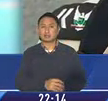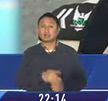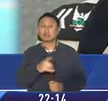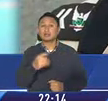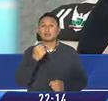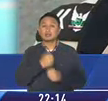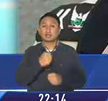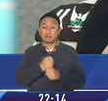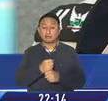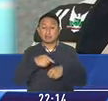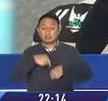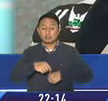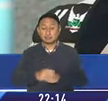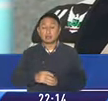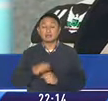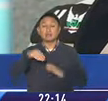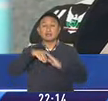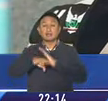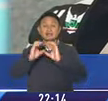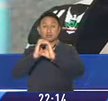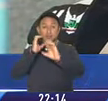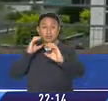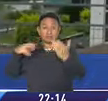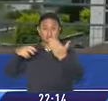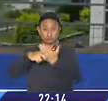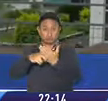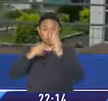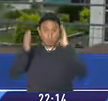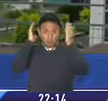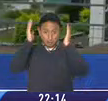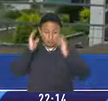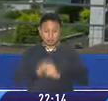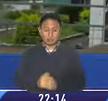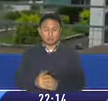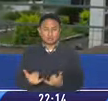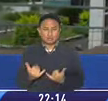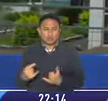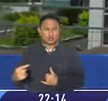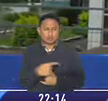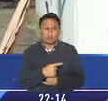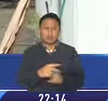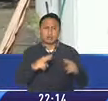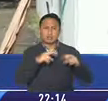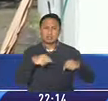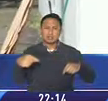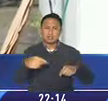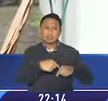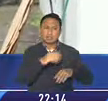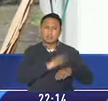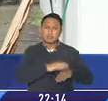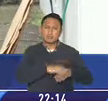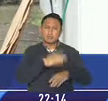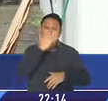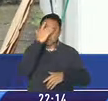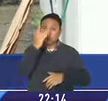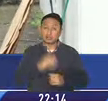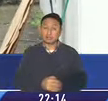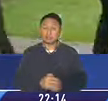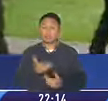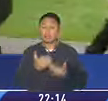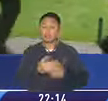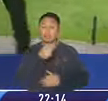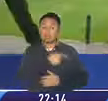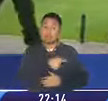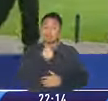prestaba servicio en el terminal terrestre de Babahoyo. Ahora se investiga su muerte, que podría estar relacionada a una